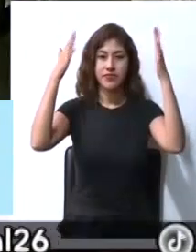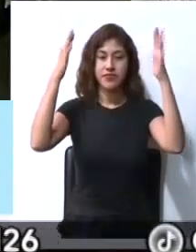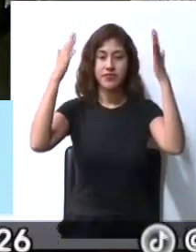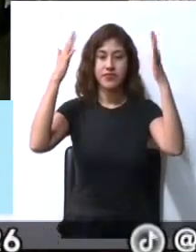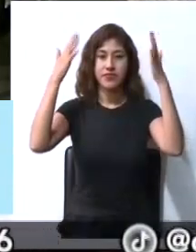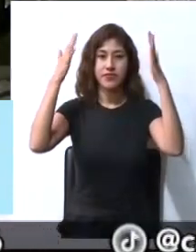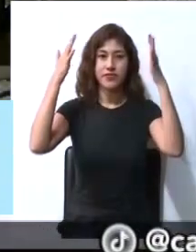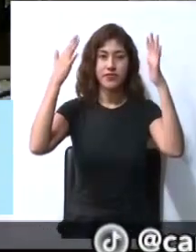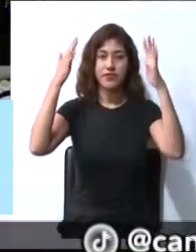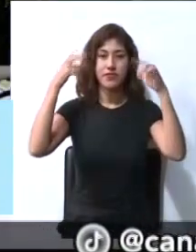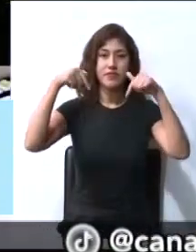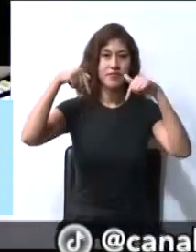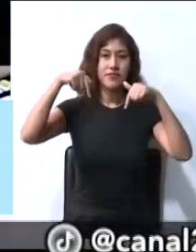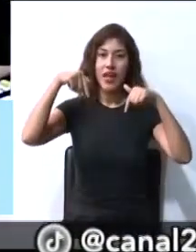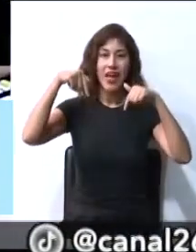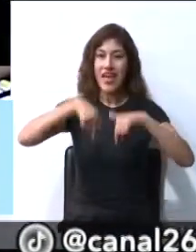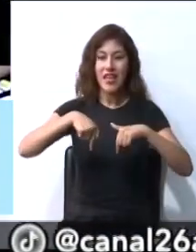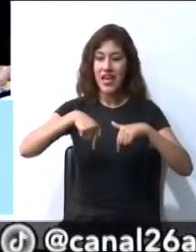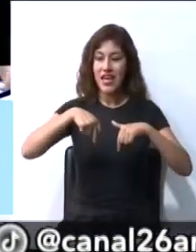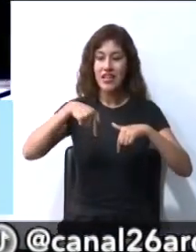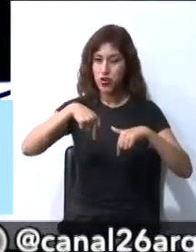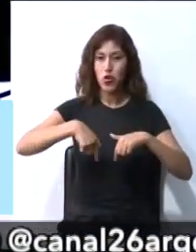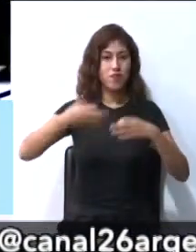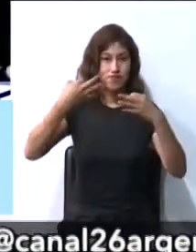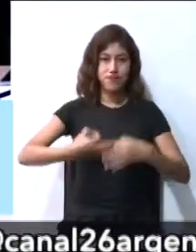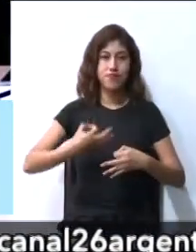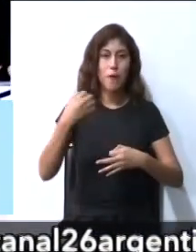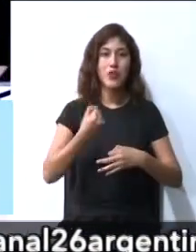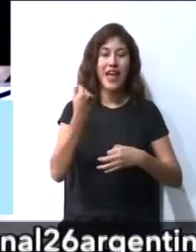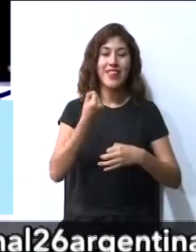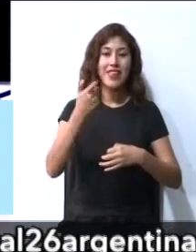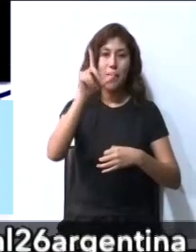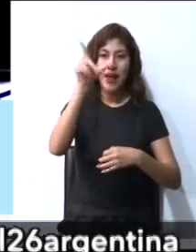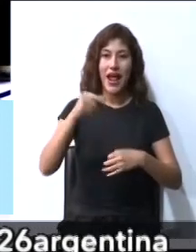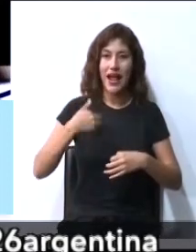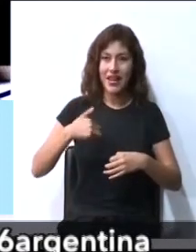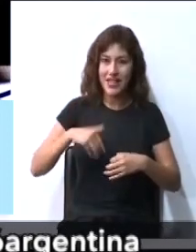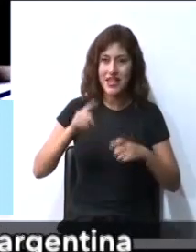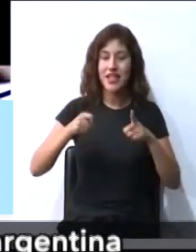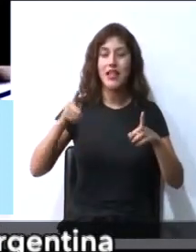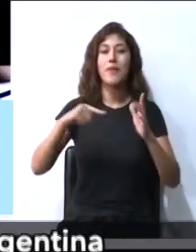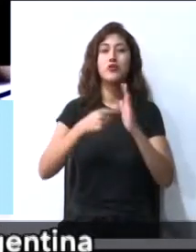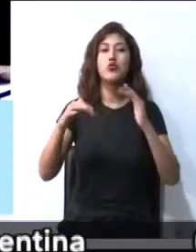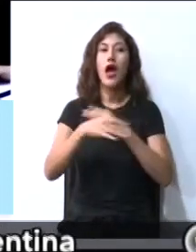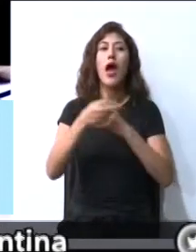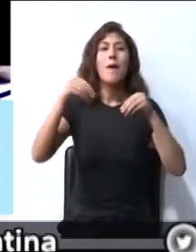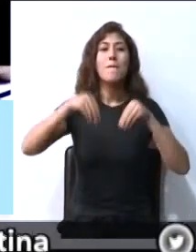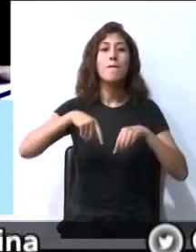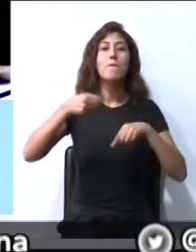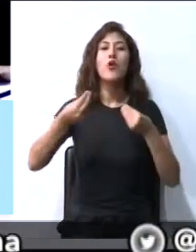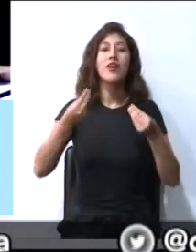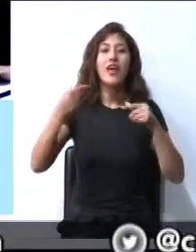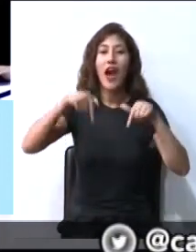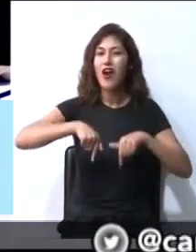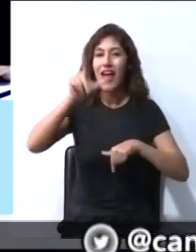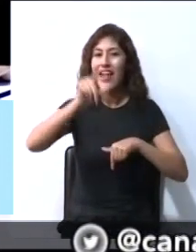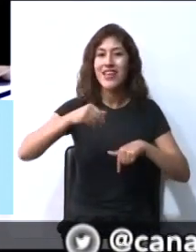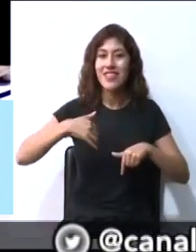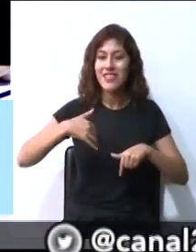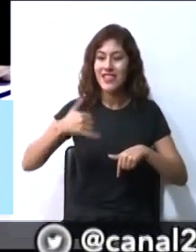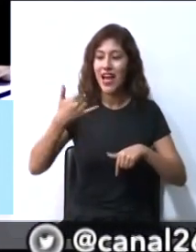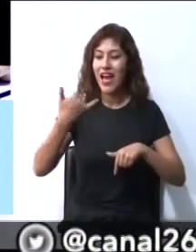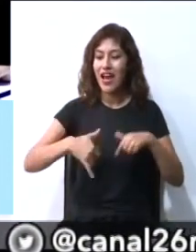Esto es clave para la ciudad y para el país, porque hoy la Argentina enfrenta una crisis de seguridad sin